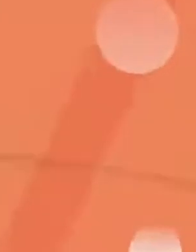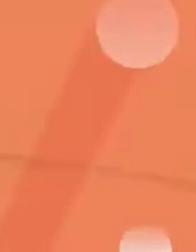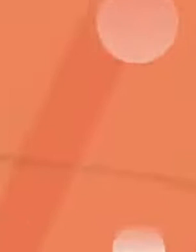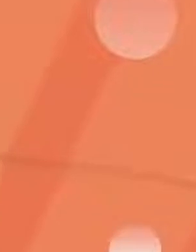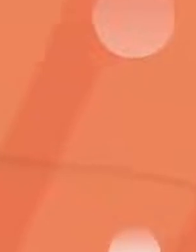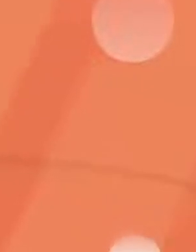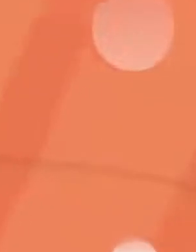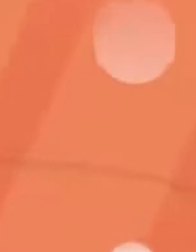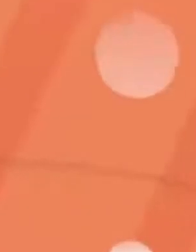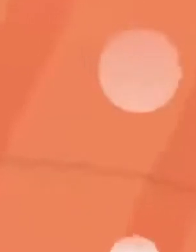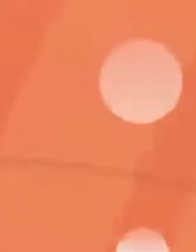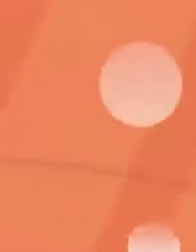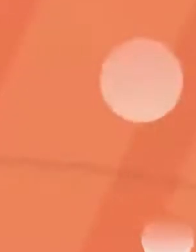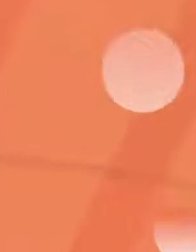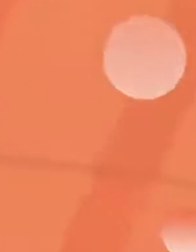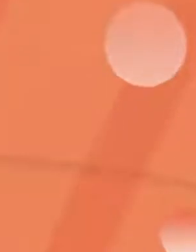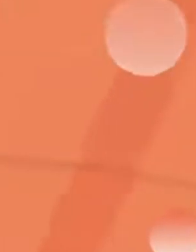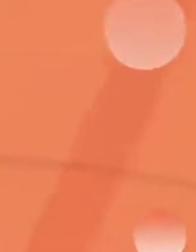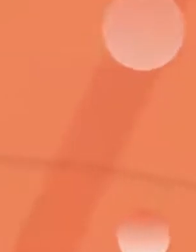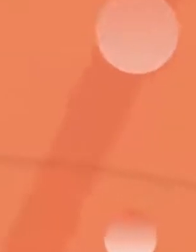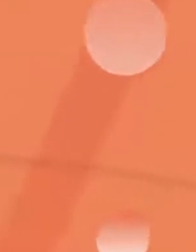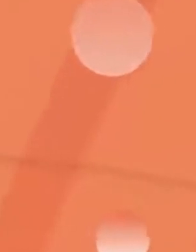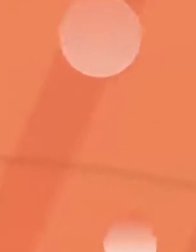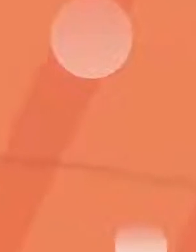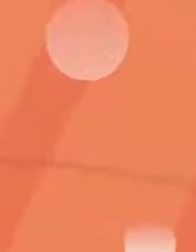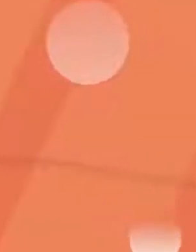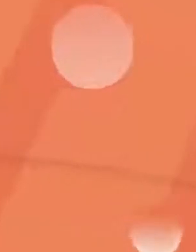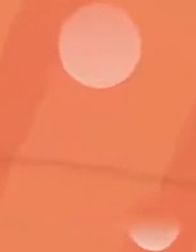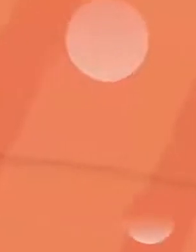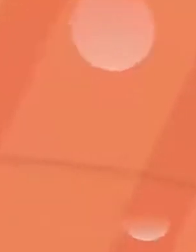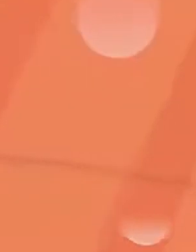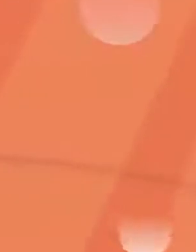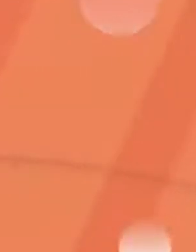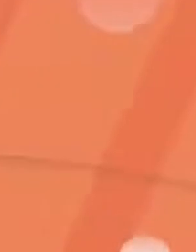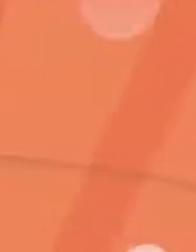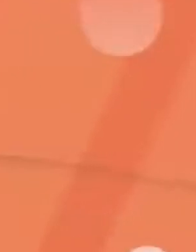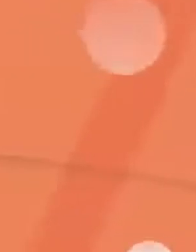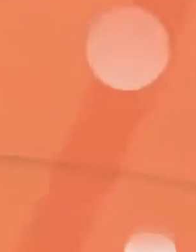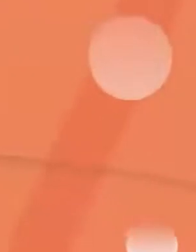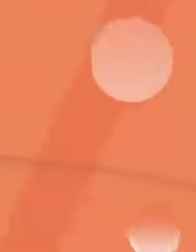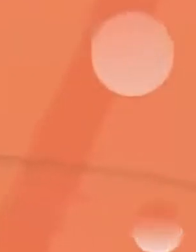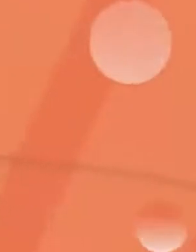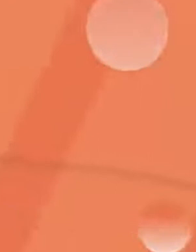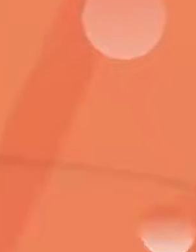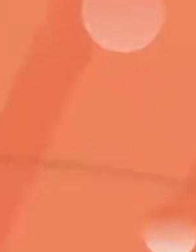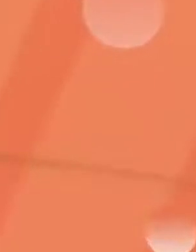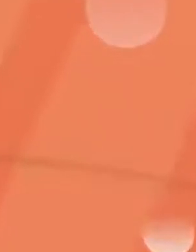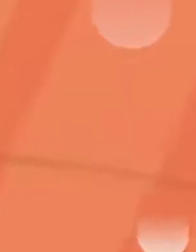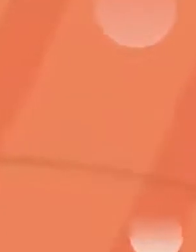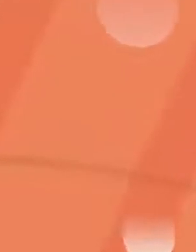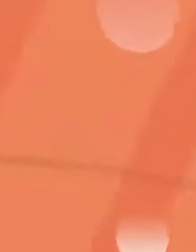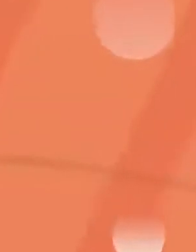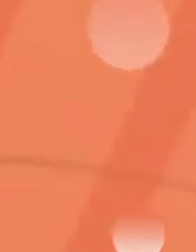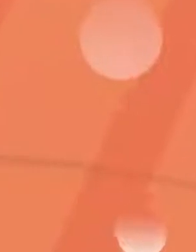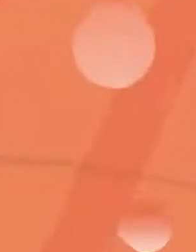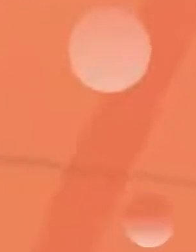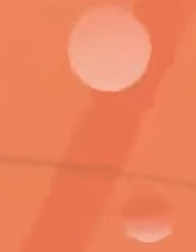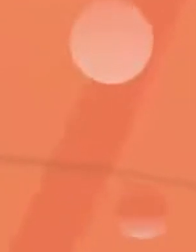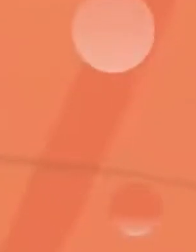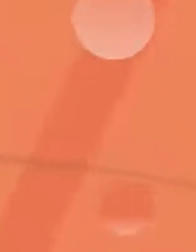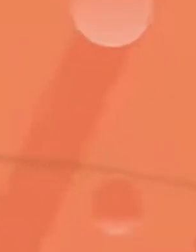¿Cuáles son los derechos que la Constitución garantiza a las personas a quienes se obstruye su derecho a la